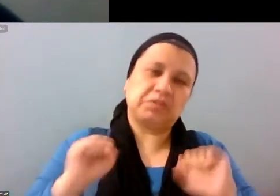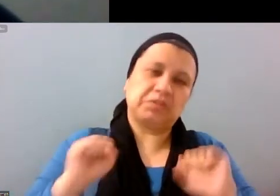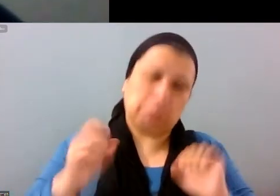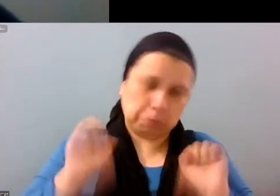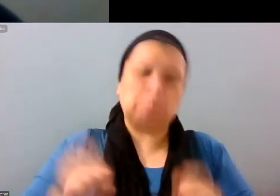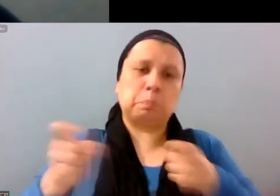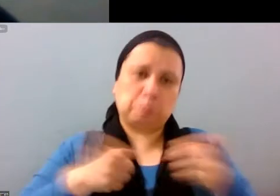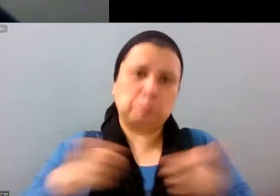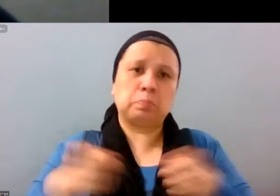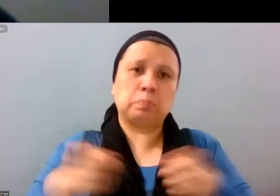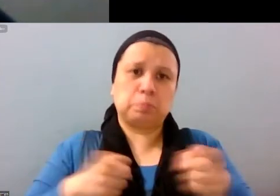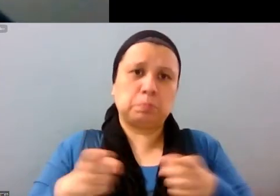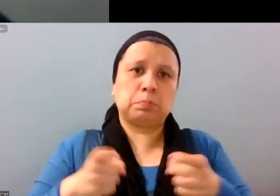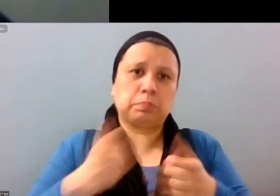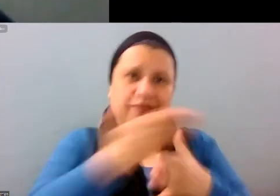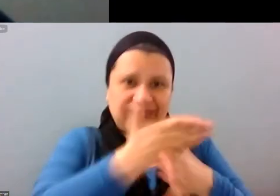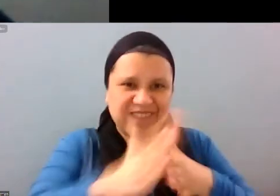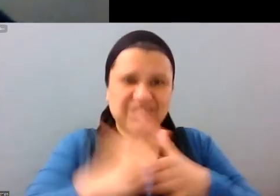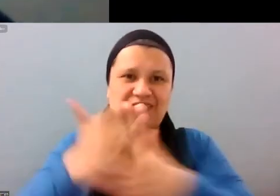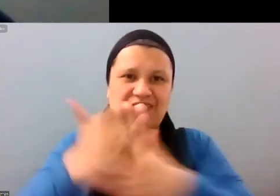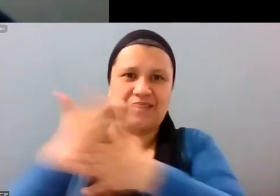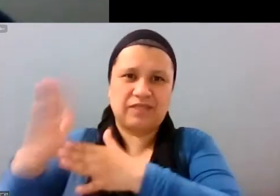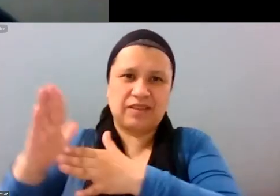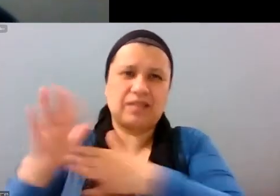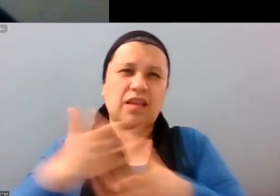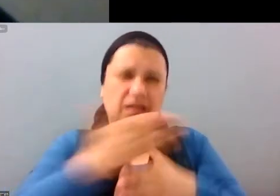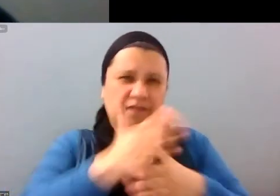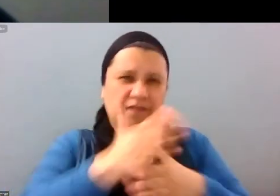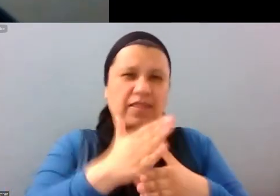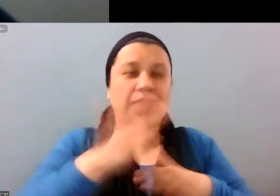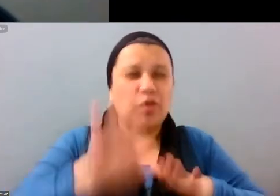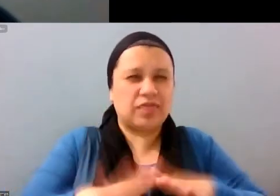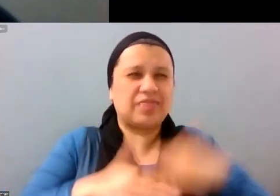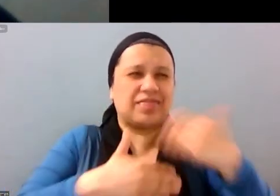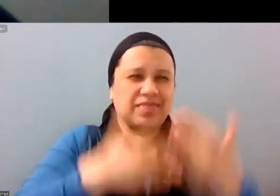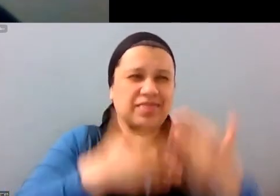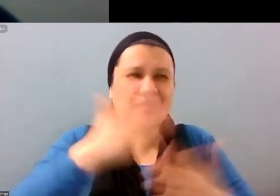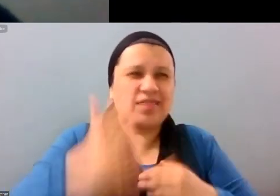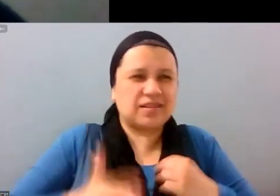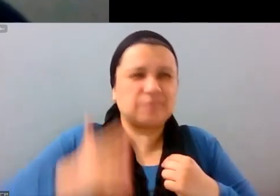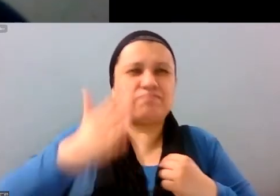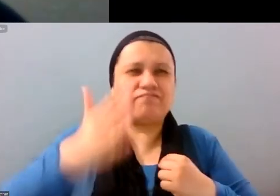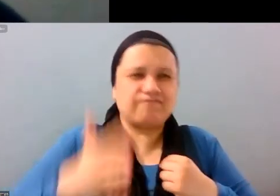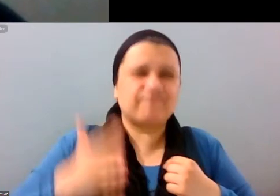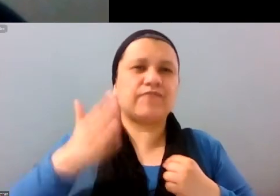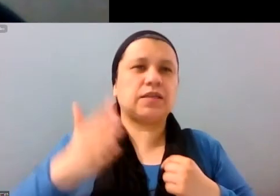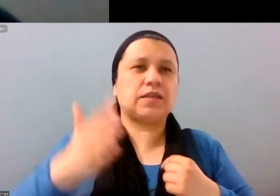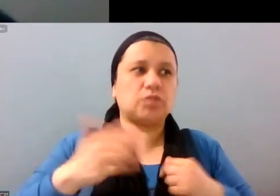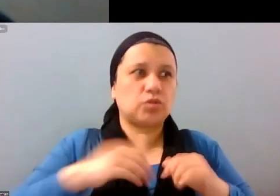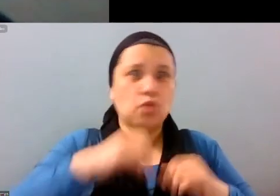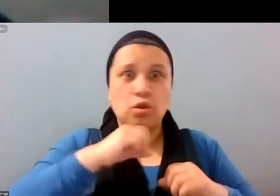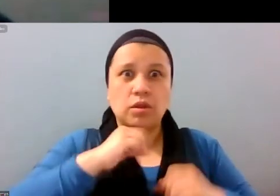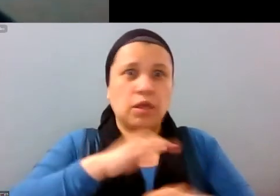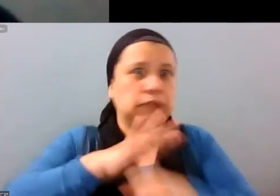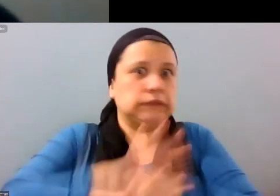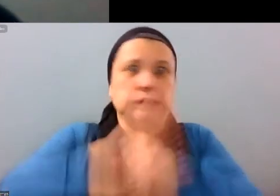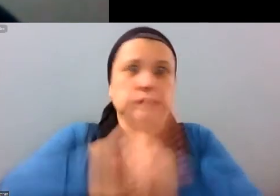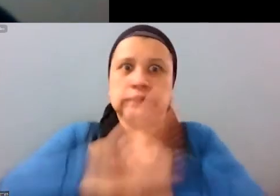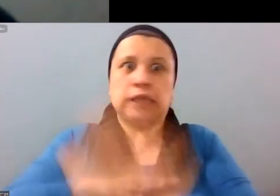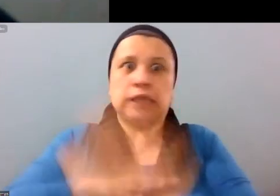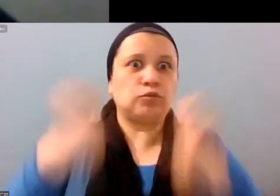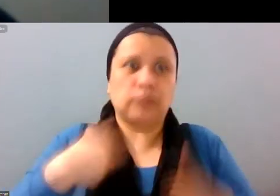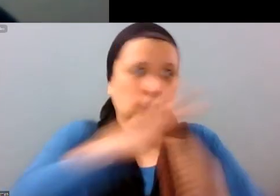dividiendo fraccionando haciéndolo despacio tampoco saturarlos a ellos ni tampoco estresarme yo para estresarlos a ellos